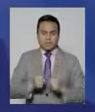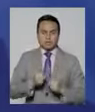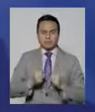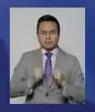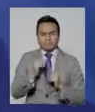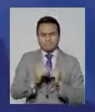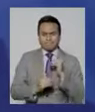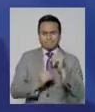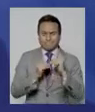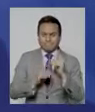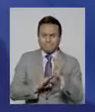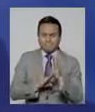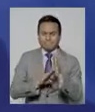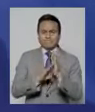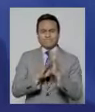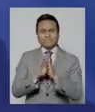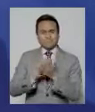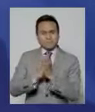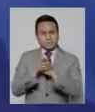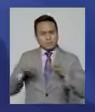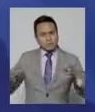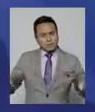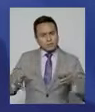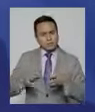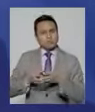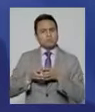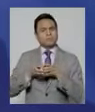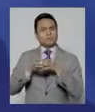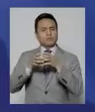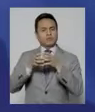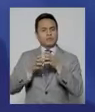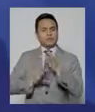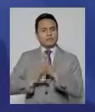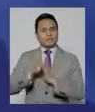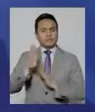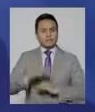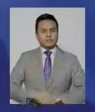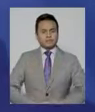salir en conjunto, adelante.